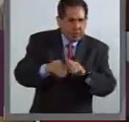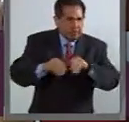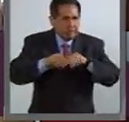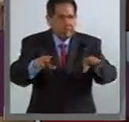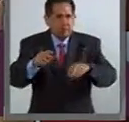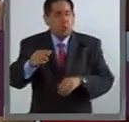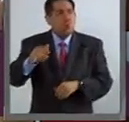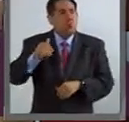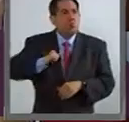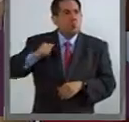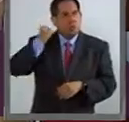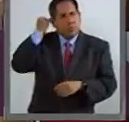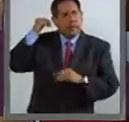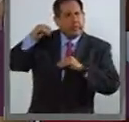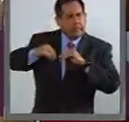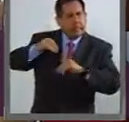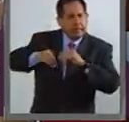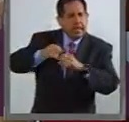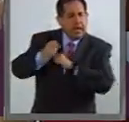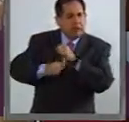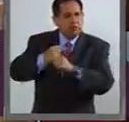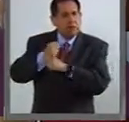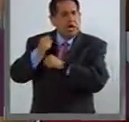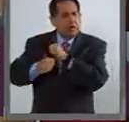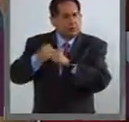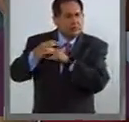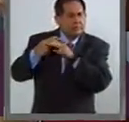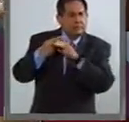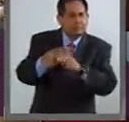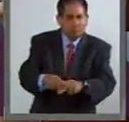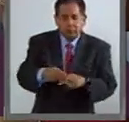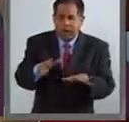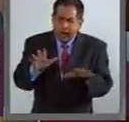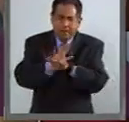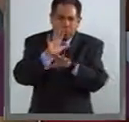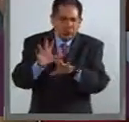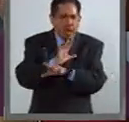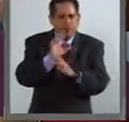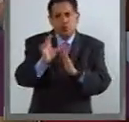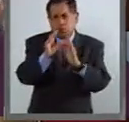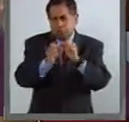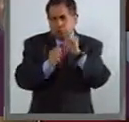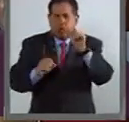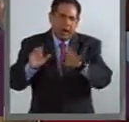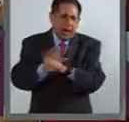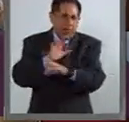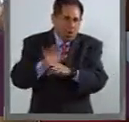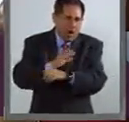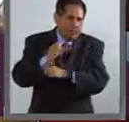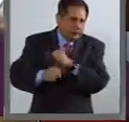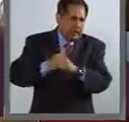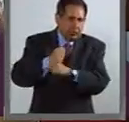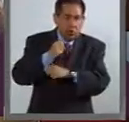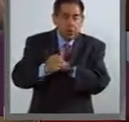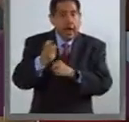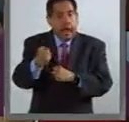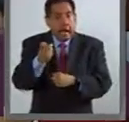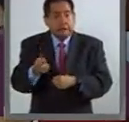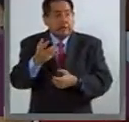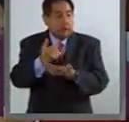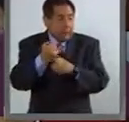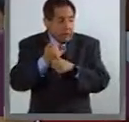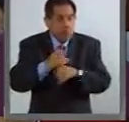aquella construcción que ha tenido la Constitución mexicana, aquellas reformas que hoy nos permiten llegar a este centenario